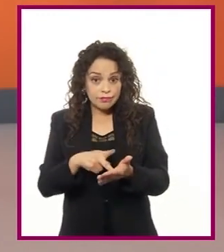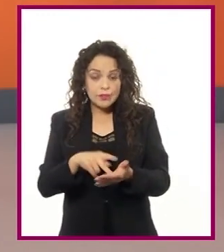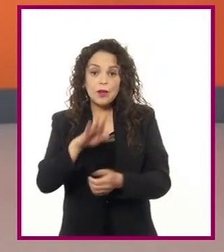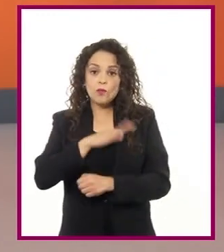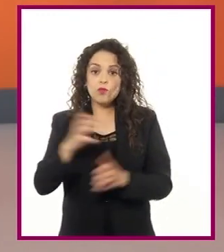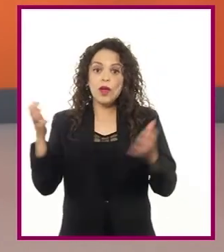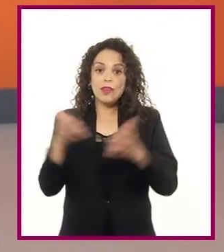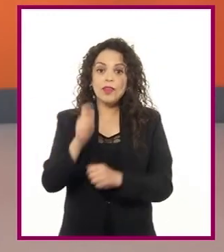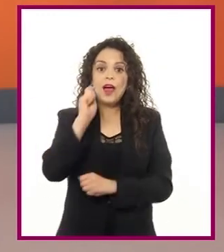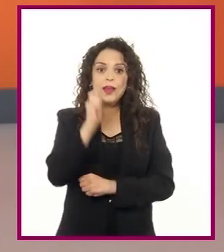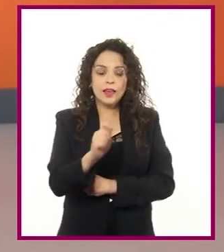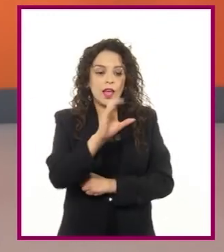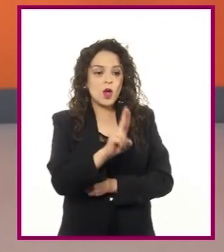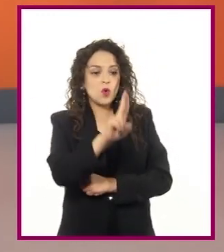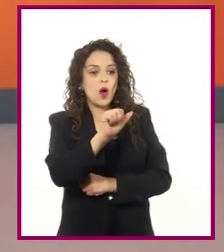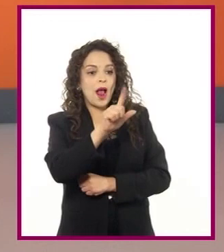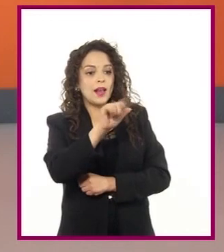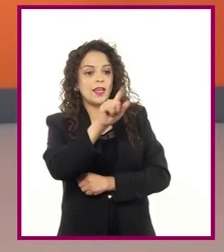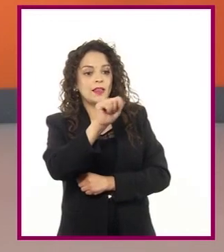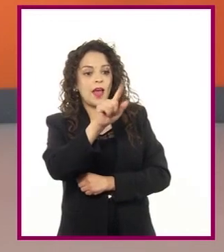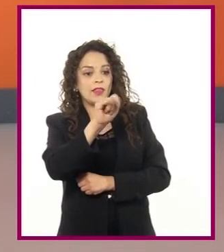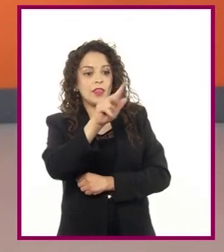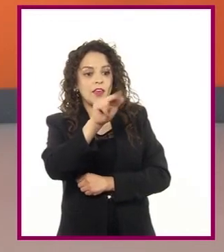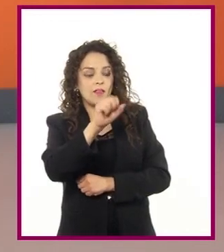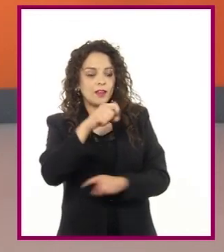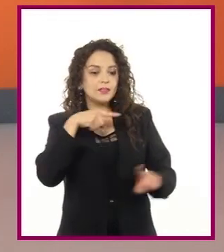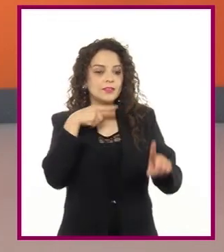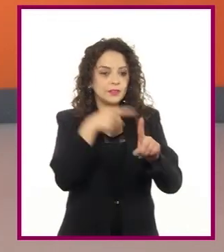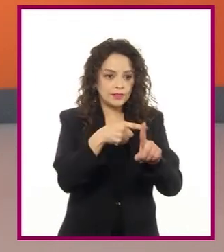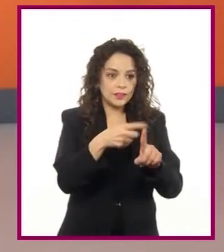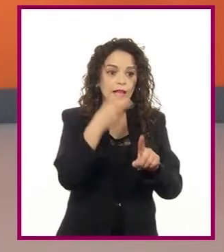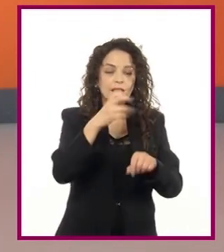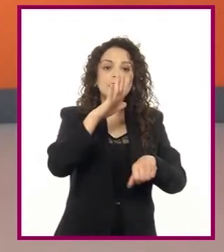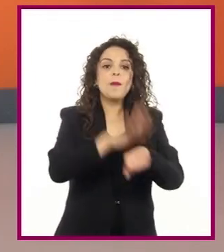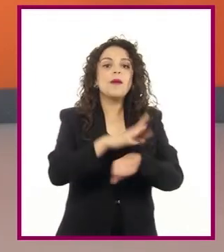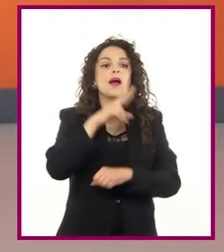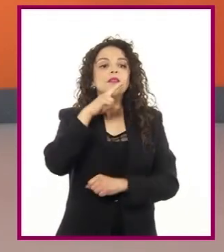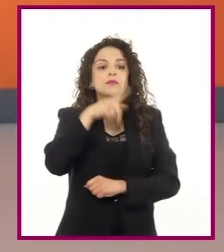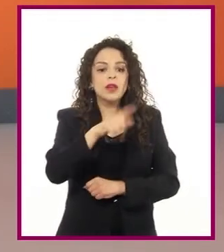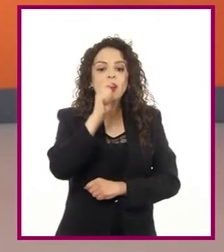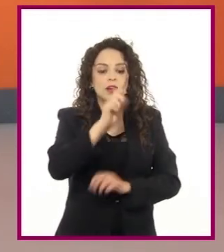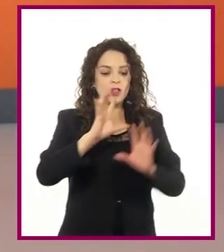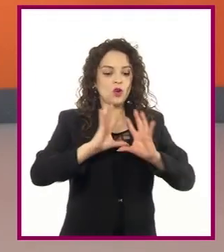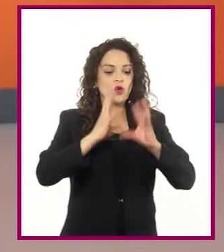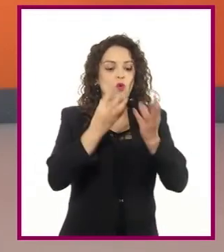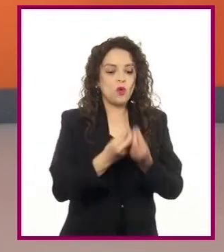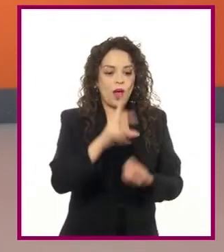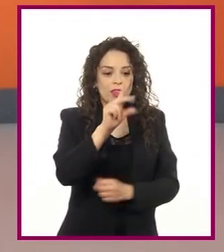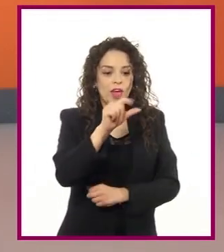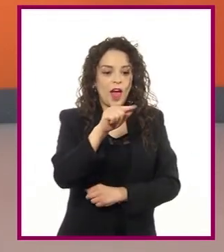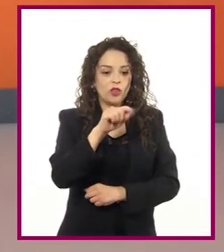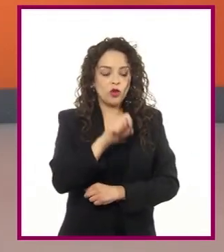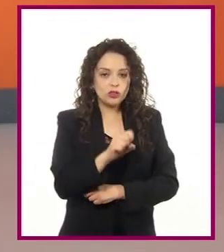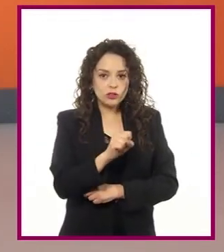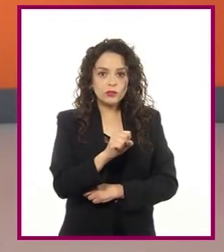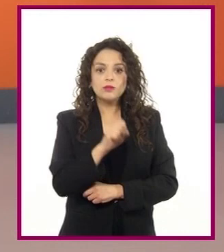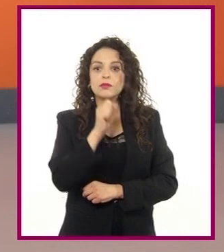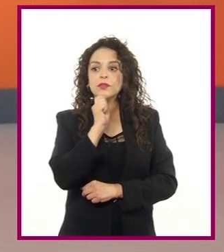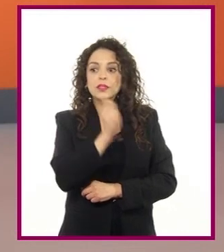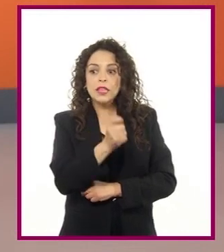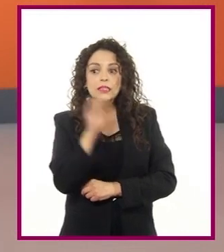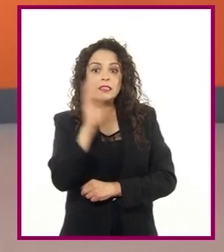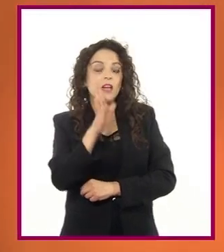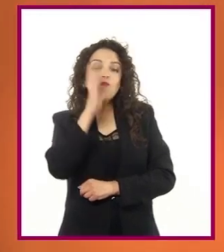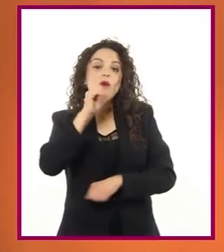cualitativas, por lo que es el parámetro que representa mejor a un conjunto de datos del que no se puedan hacer